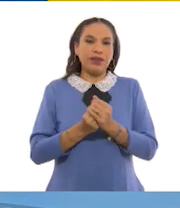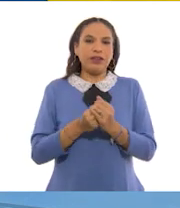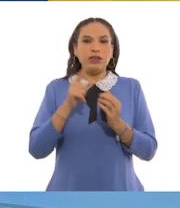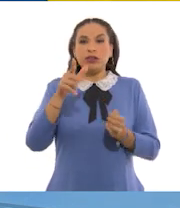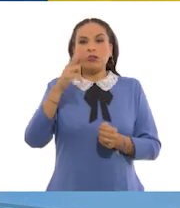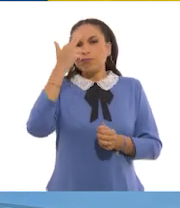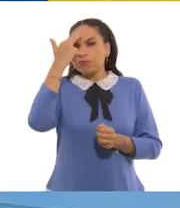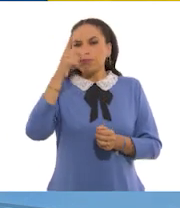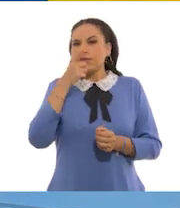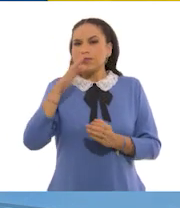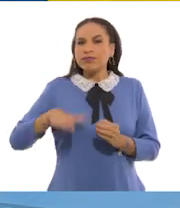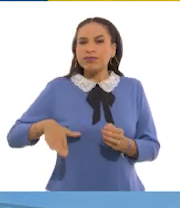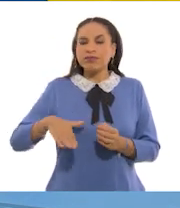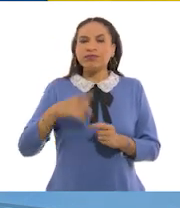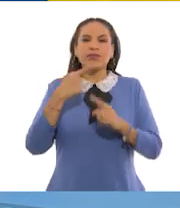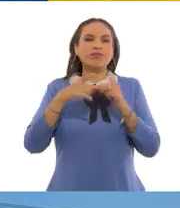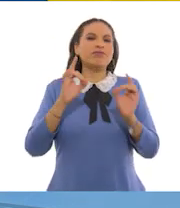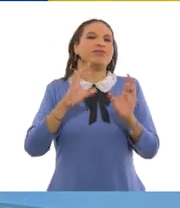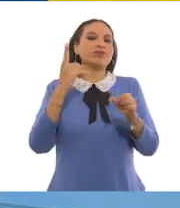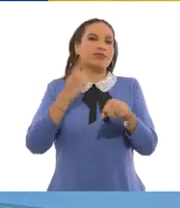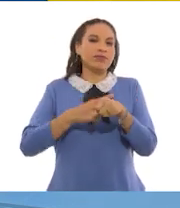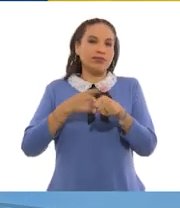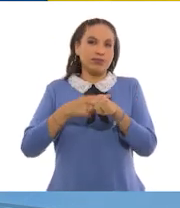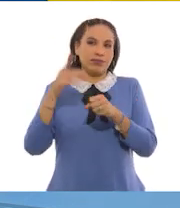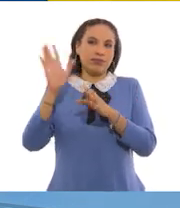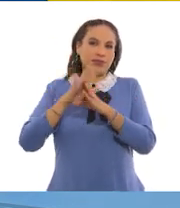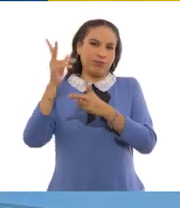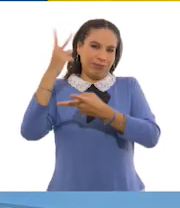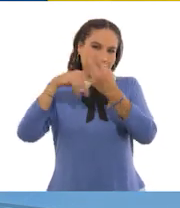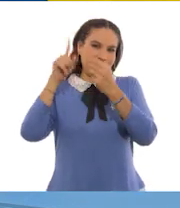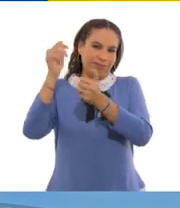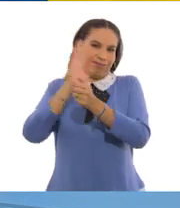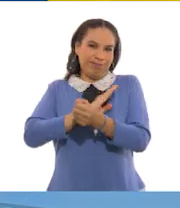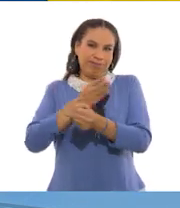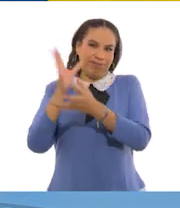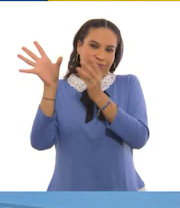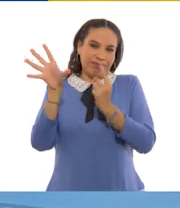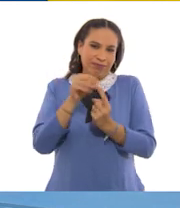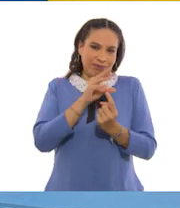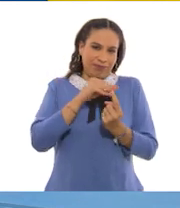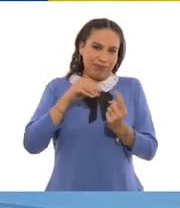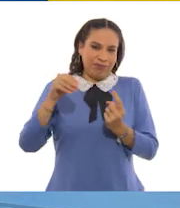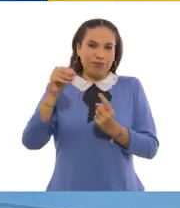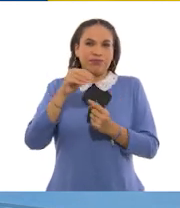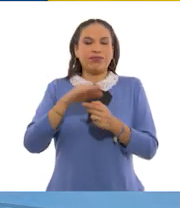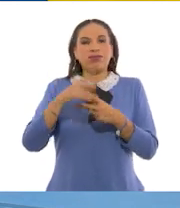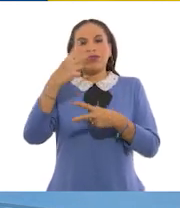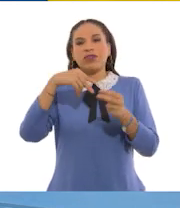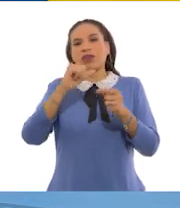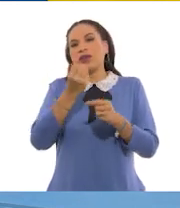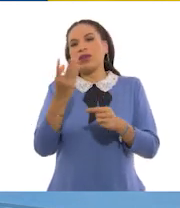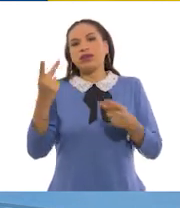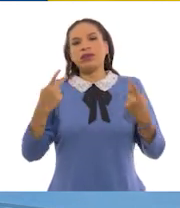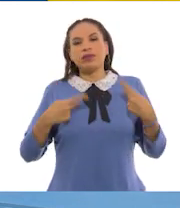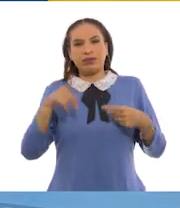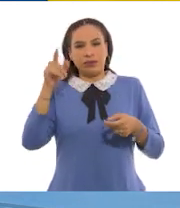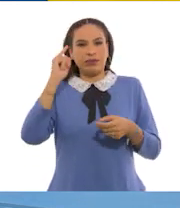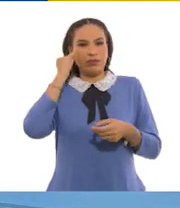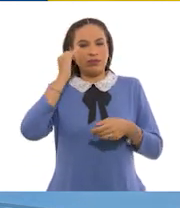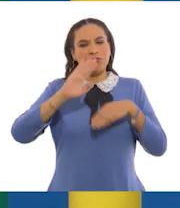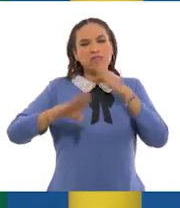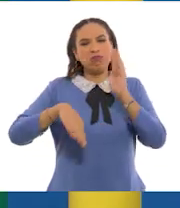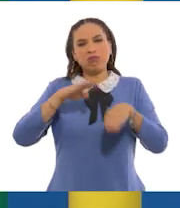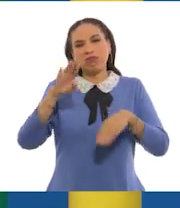si recuerdas lo que dijimos sobre las enfermedades que trajeron los españoles, las cuales causaron que gran parte de la población indígena